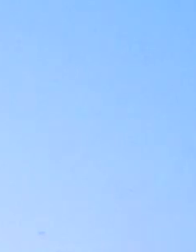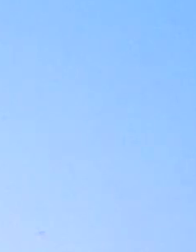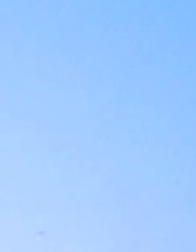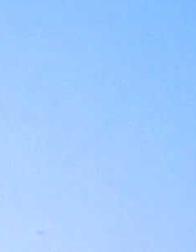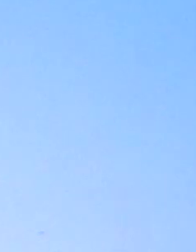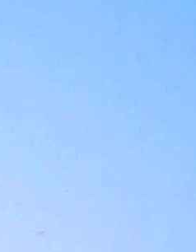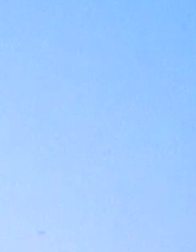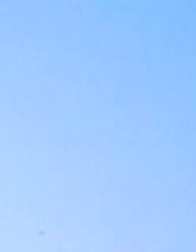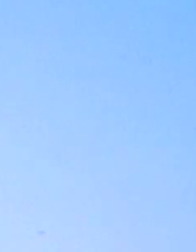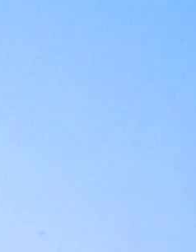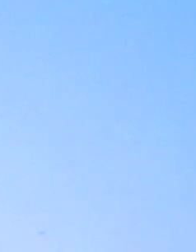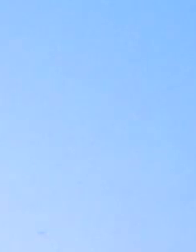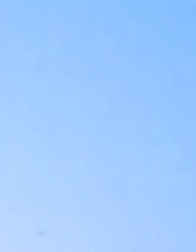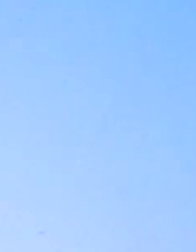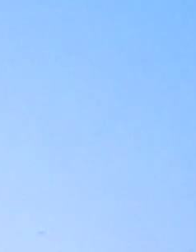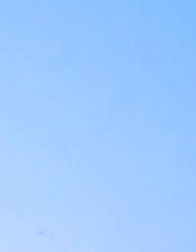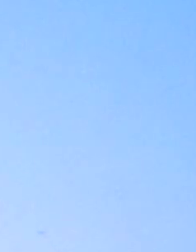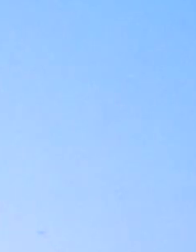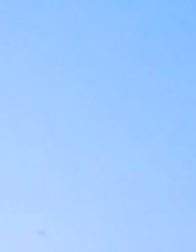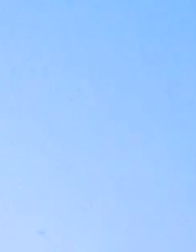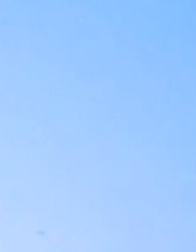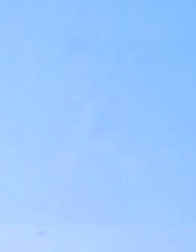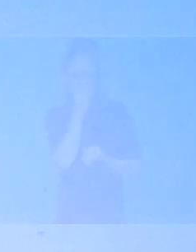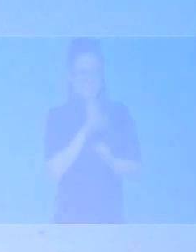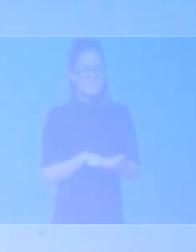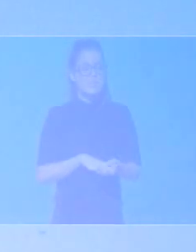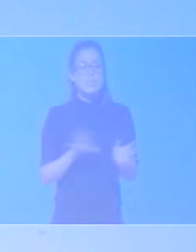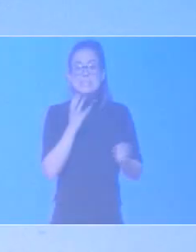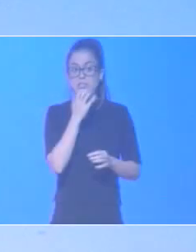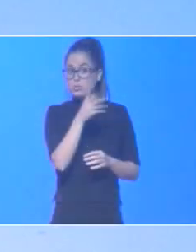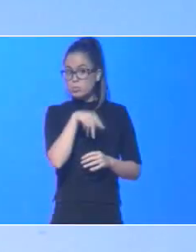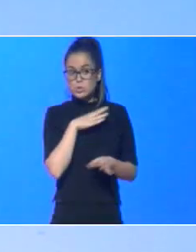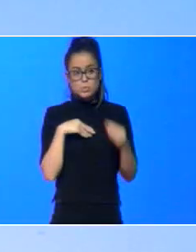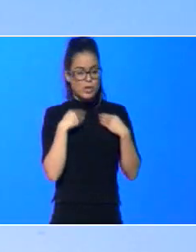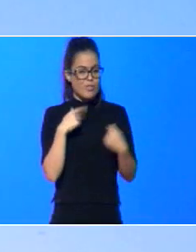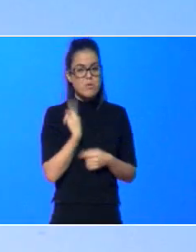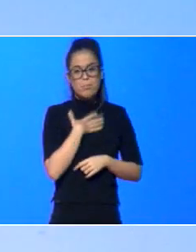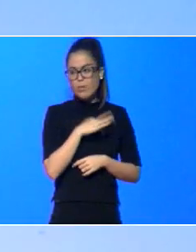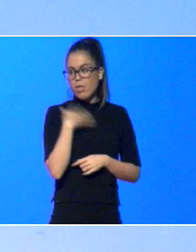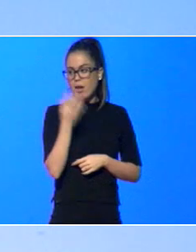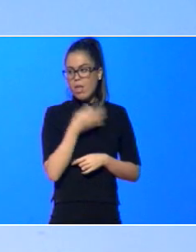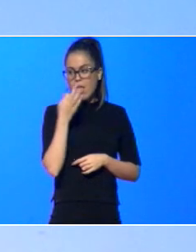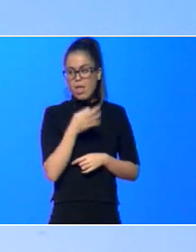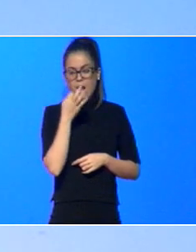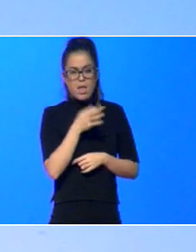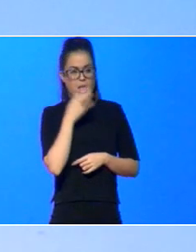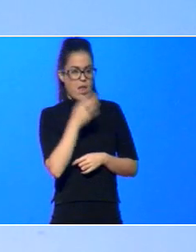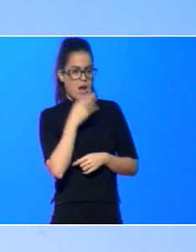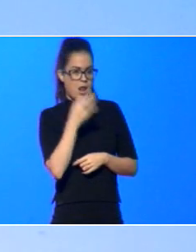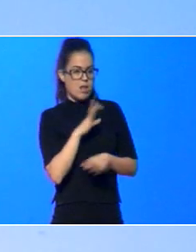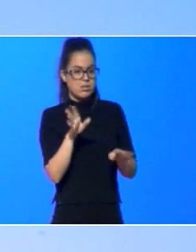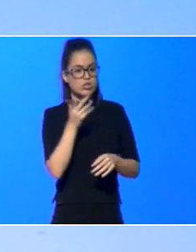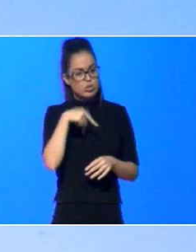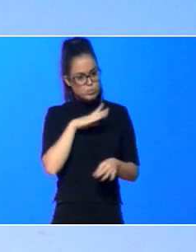vale Yo de todas formas si ustedes no me preguntan yo puedo seguir hablando Es decir que ustedes ustedes